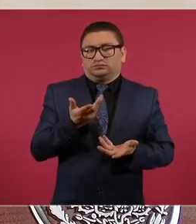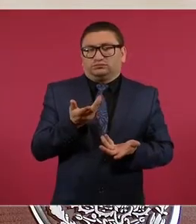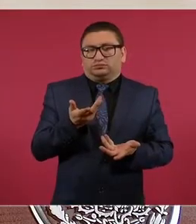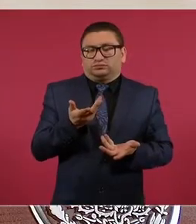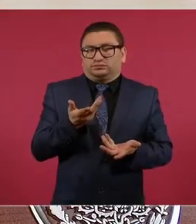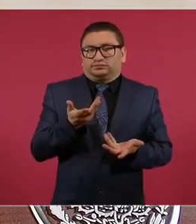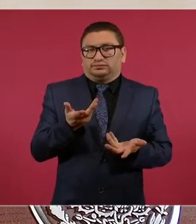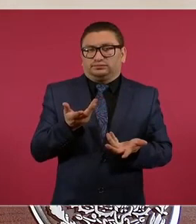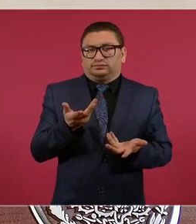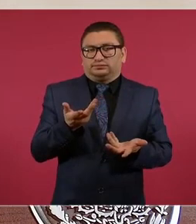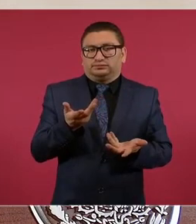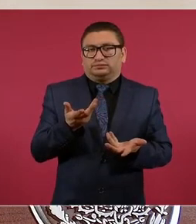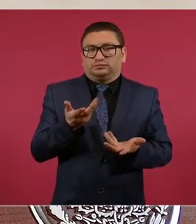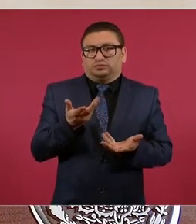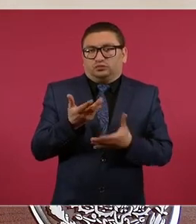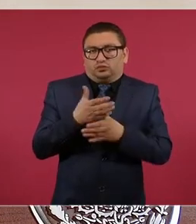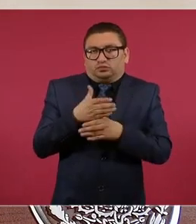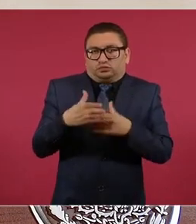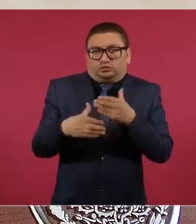son